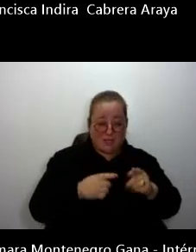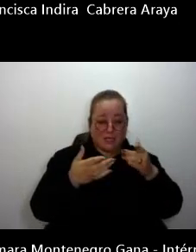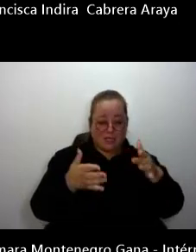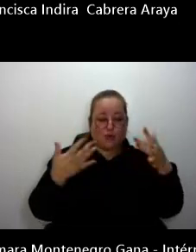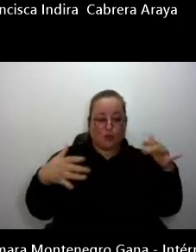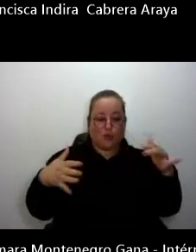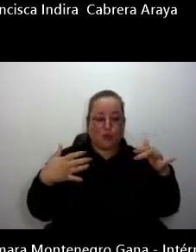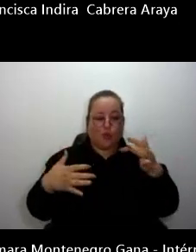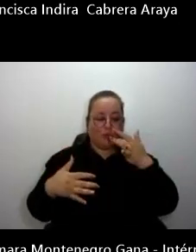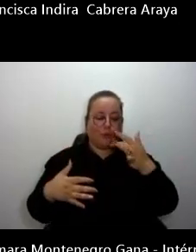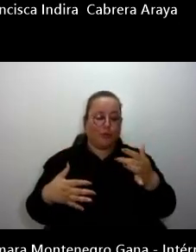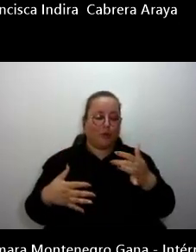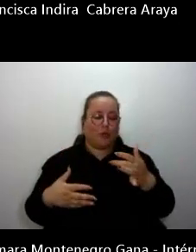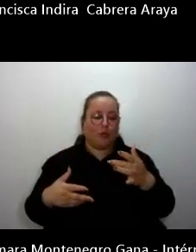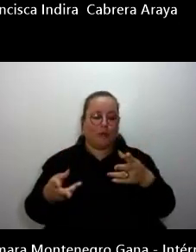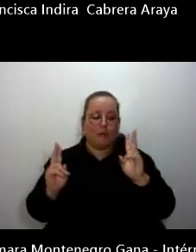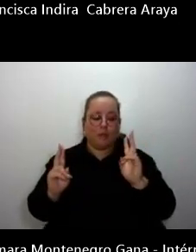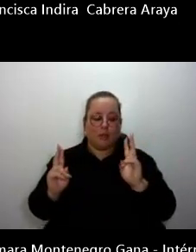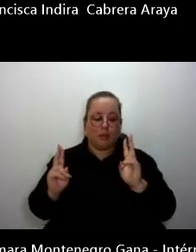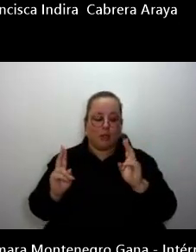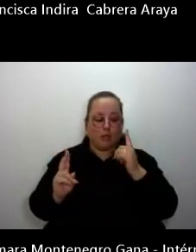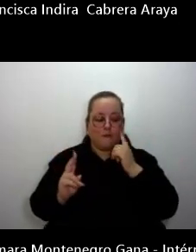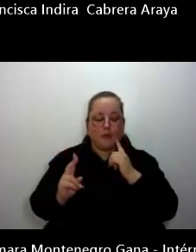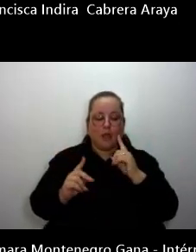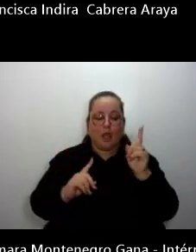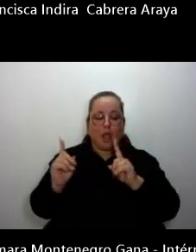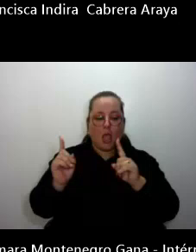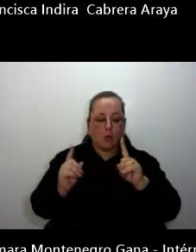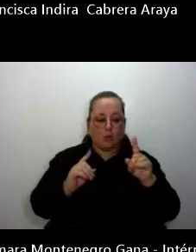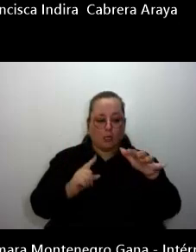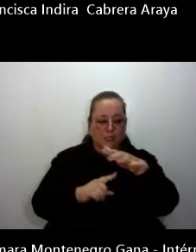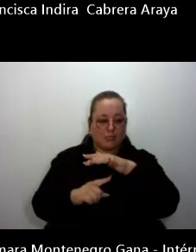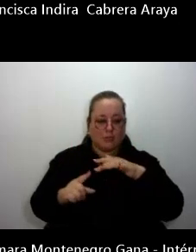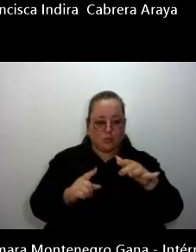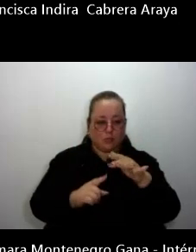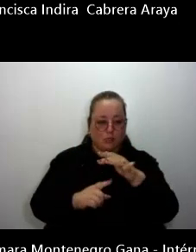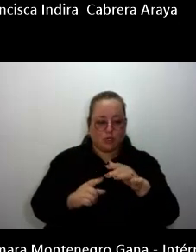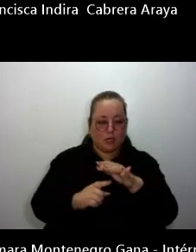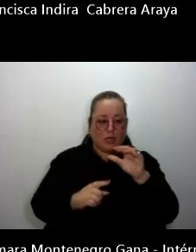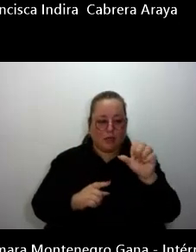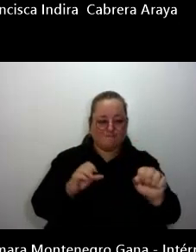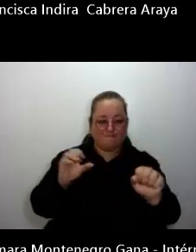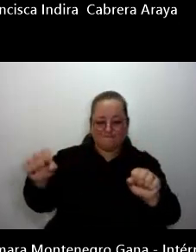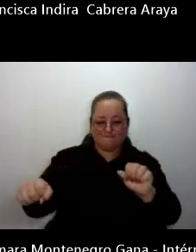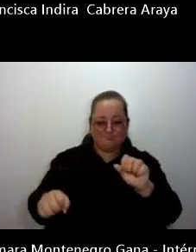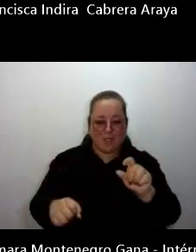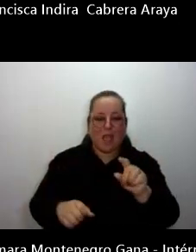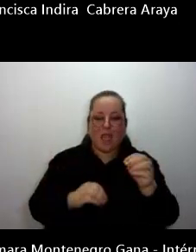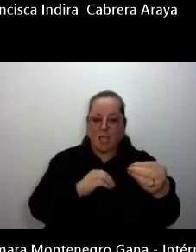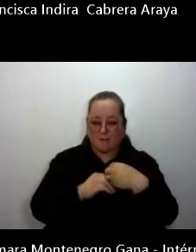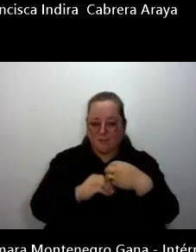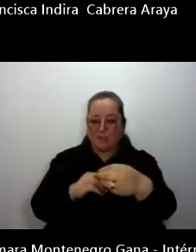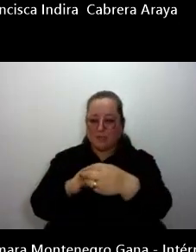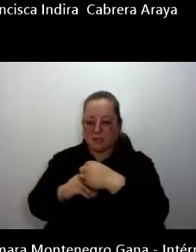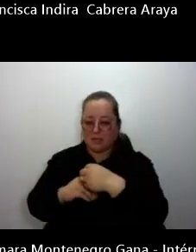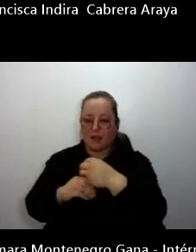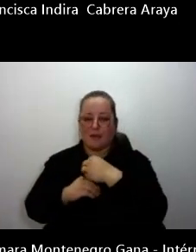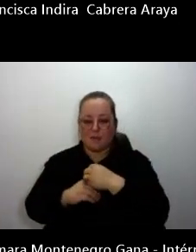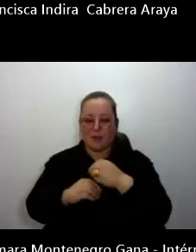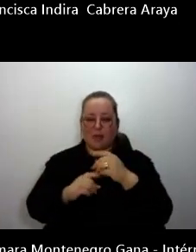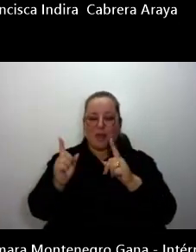también para poder, en algunos casos, ¿verdad?, que ya empecemos a identificar señales de